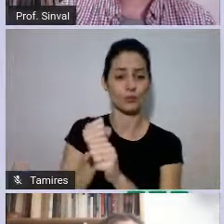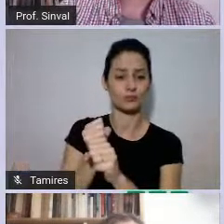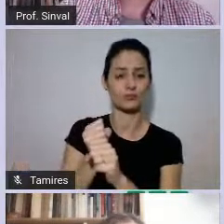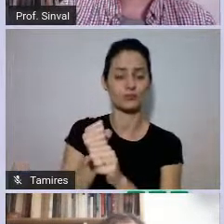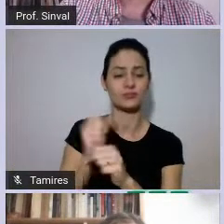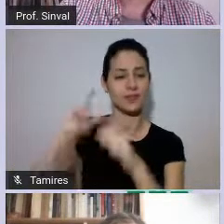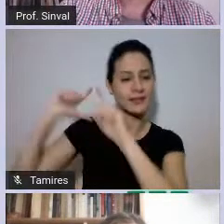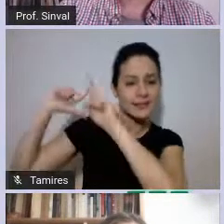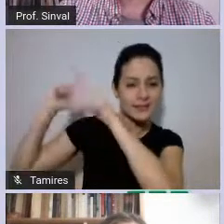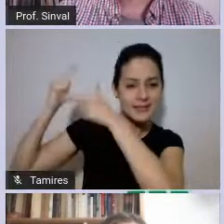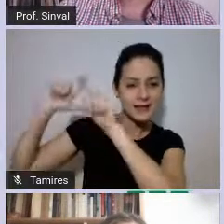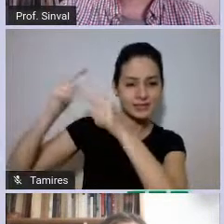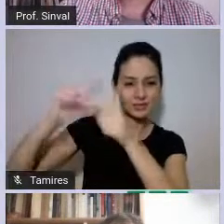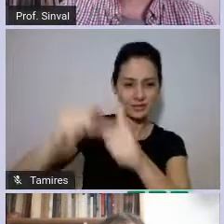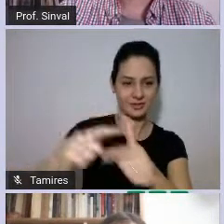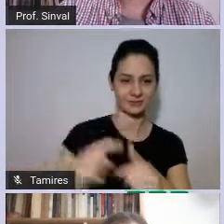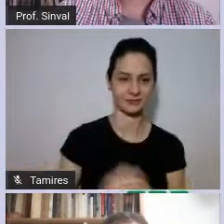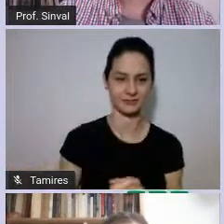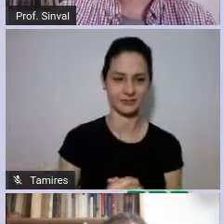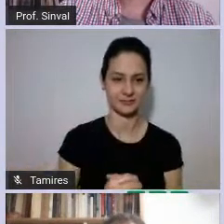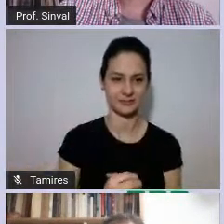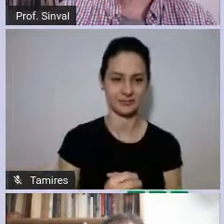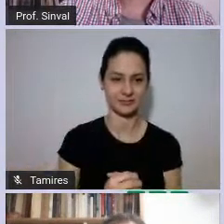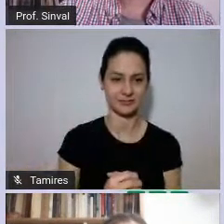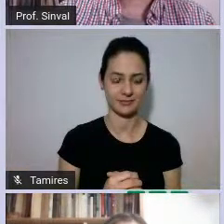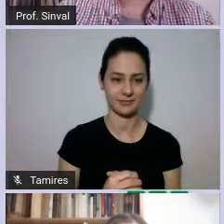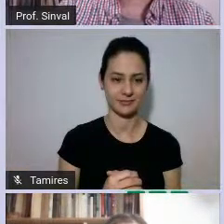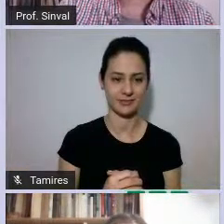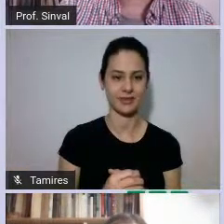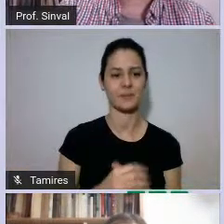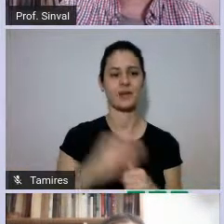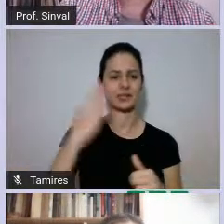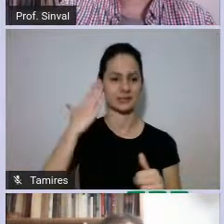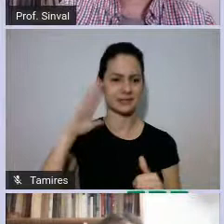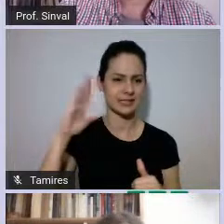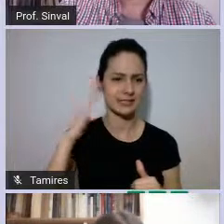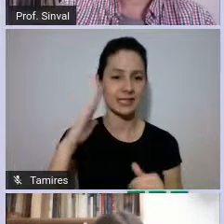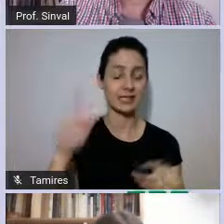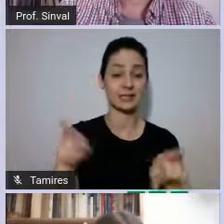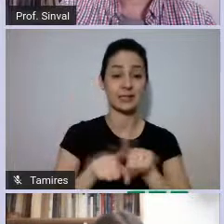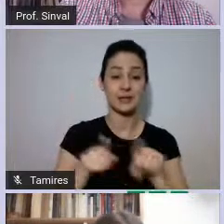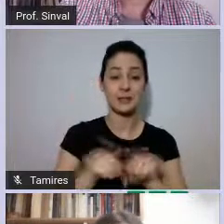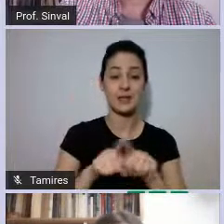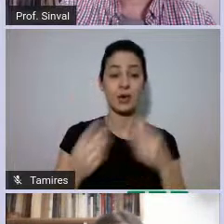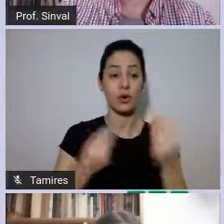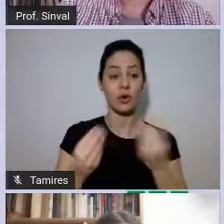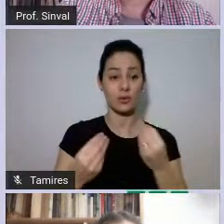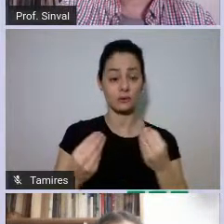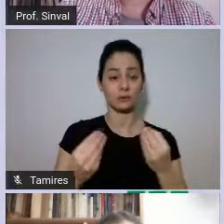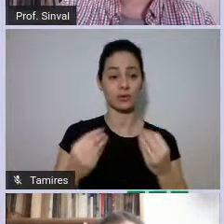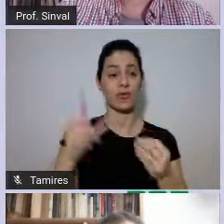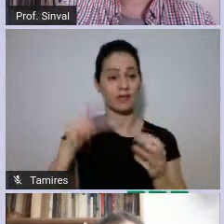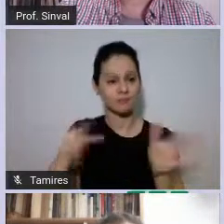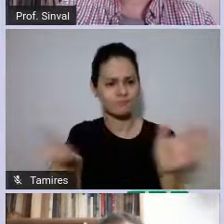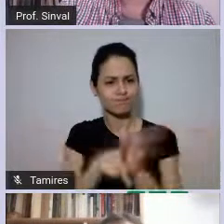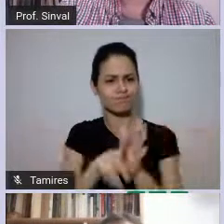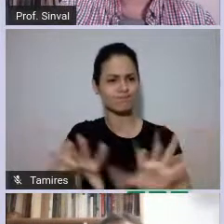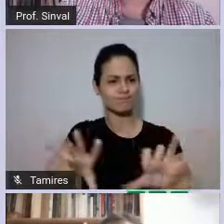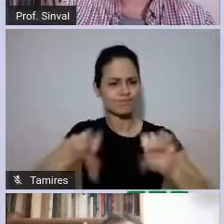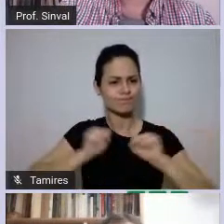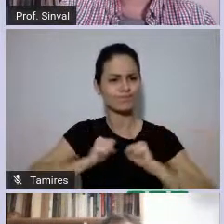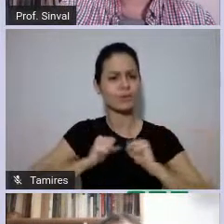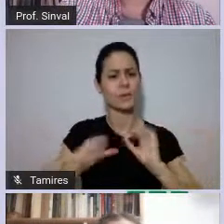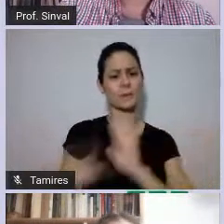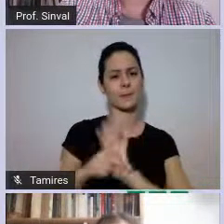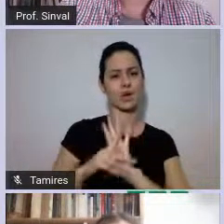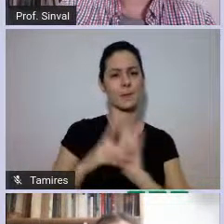tradicional. Pero al reconocerse y al implicarse de esa manera con el patrimonio, están realmente